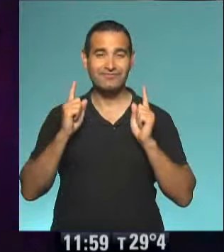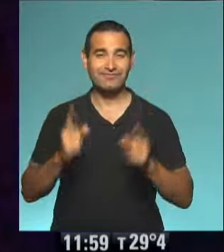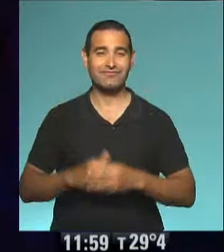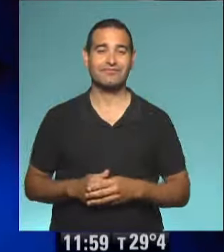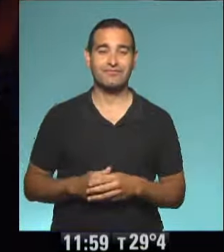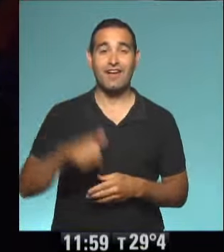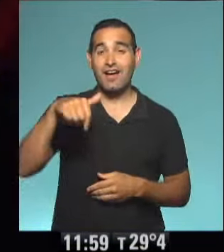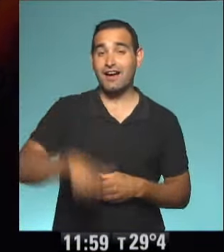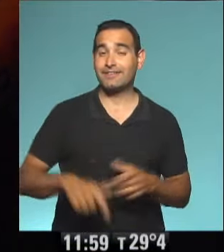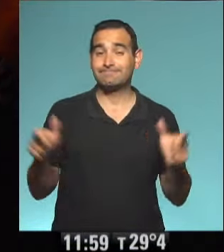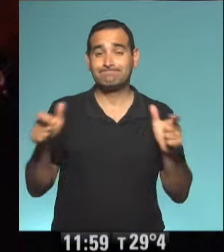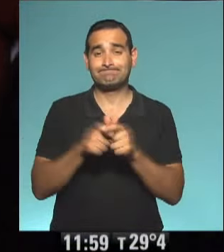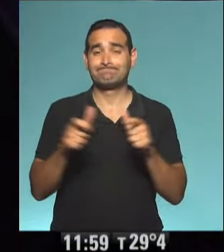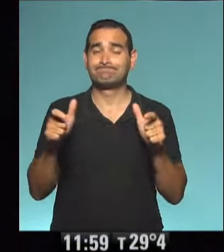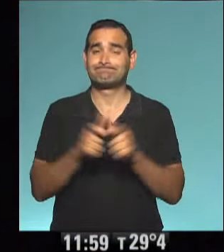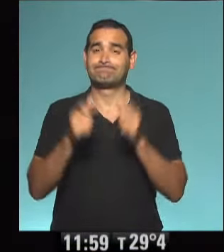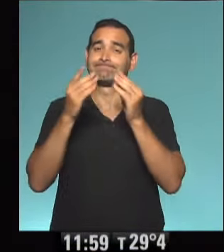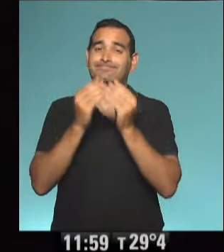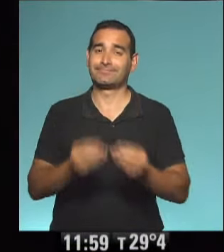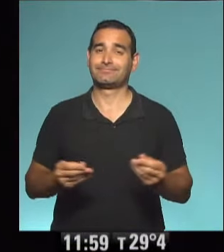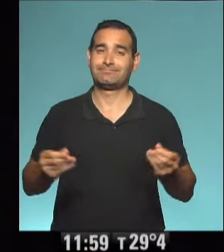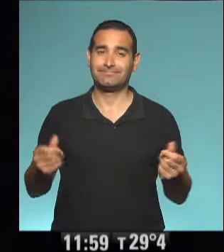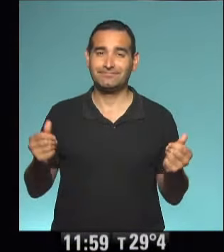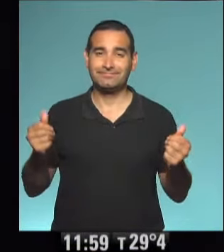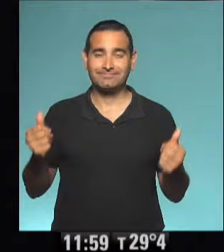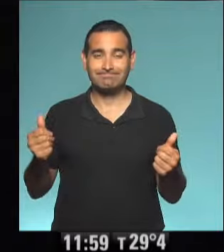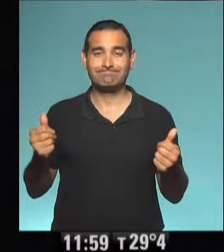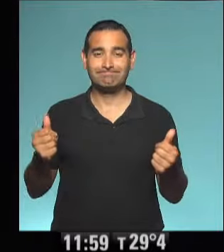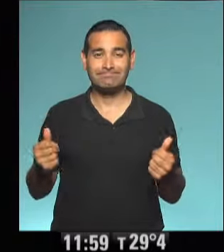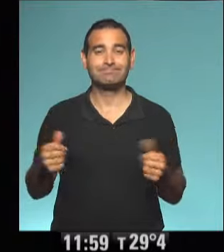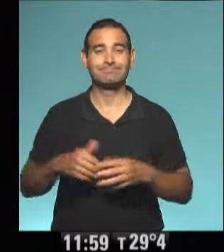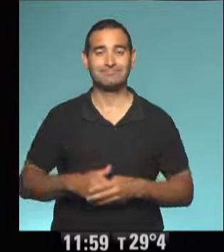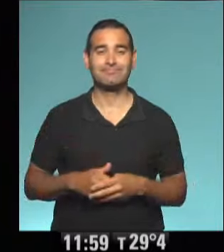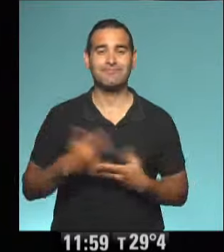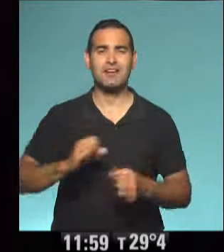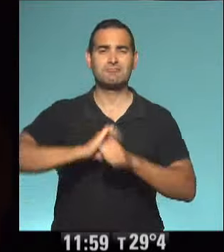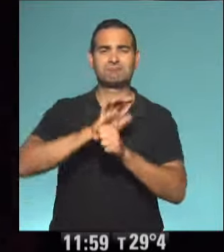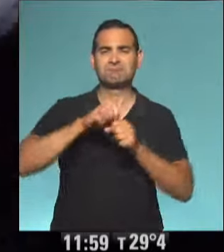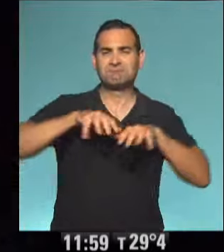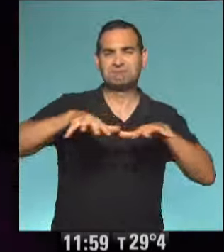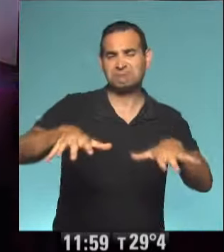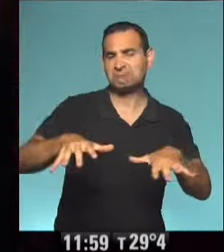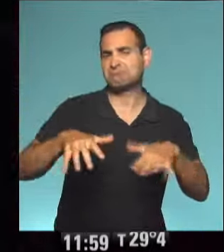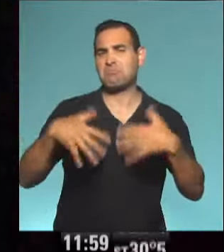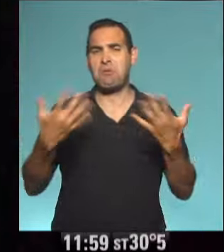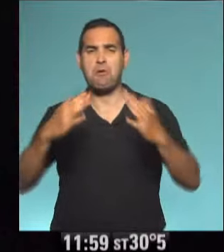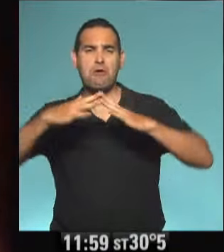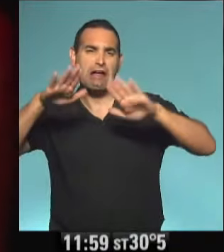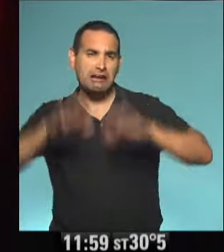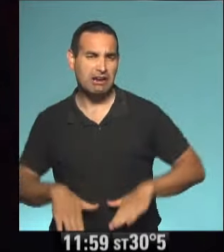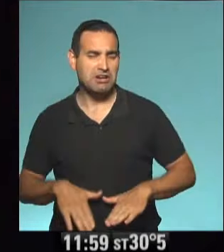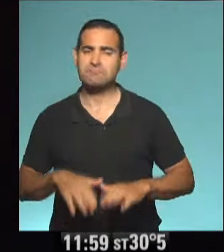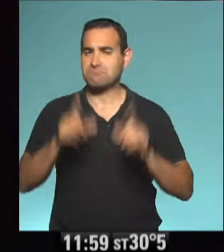termina el programa, que ni la pandemia ni la